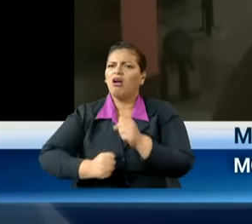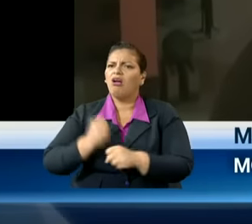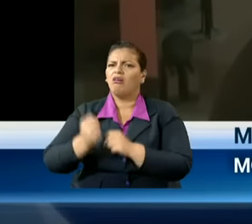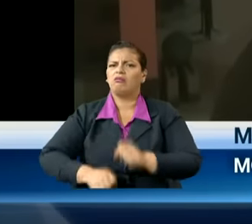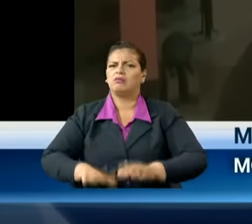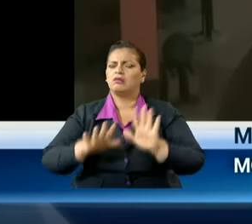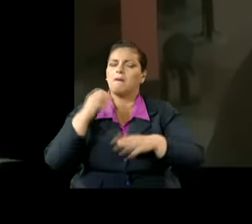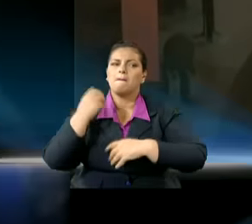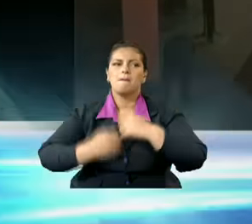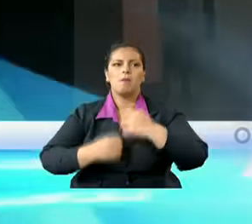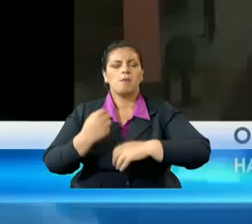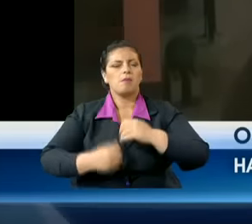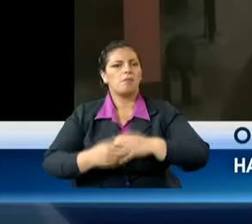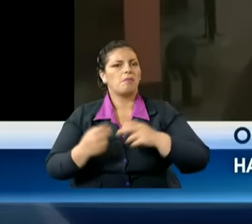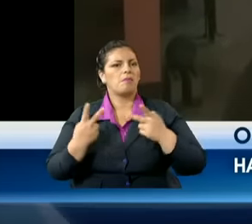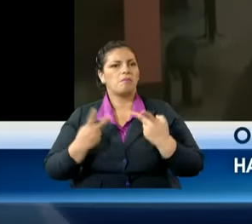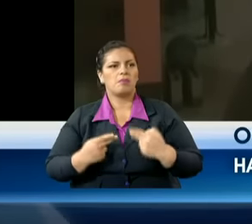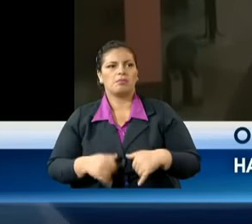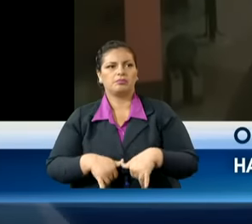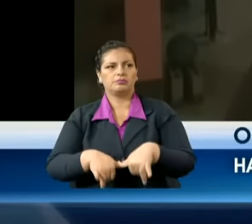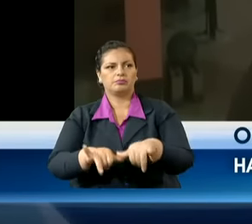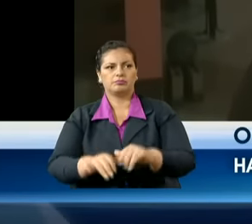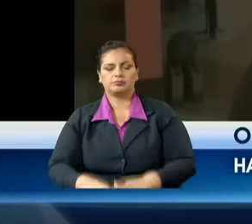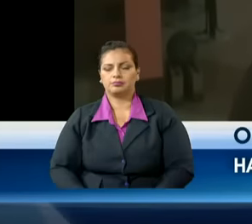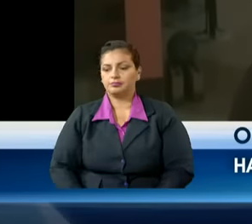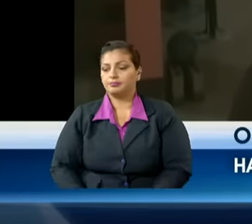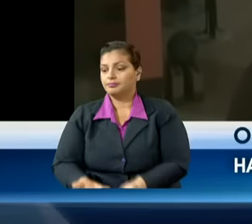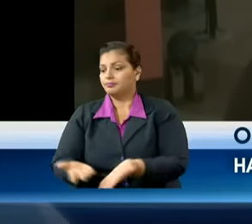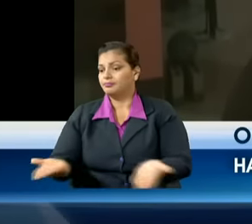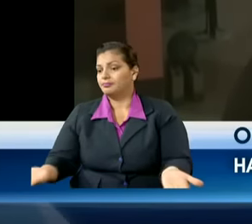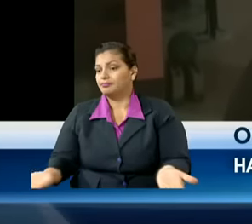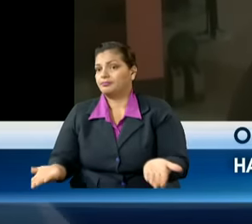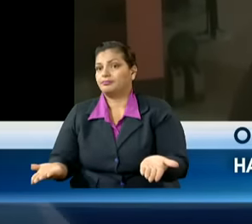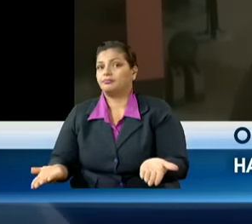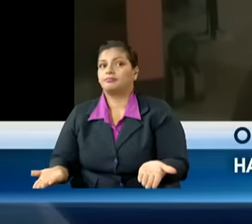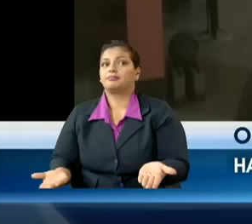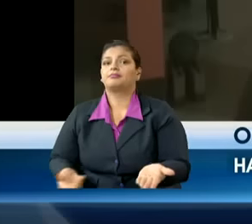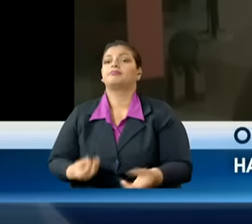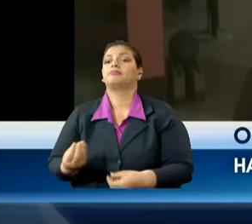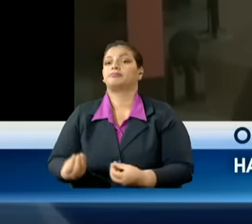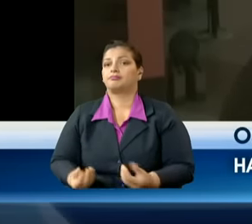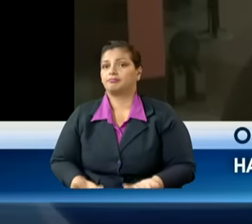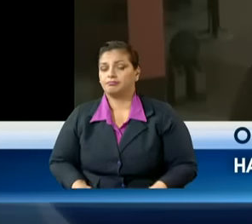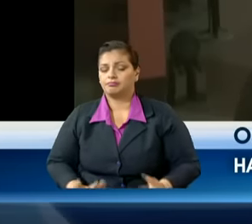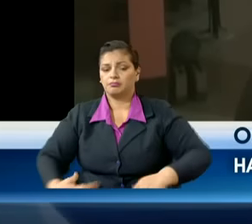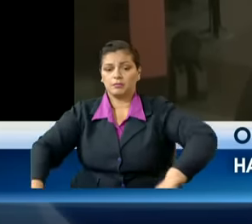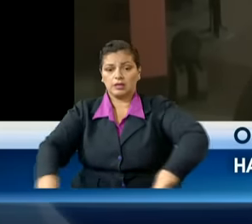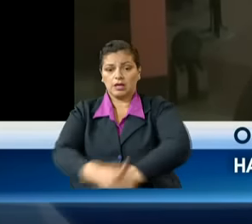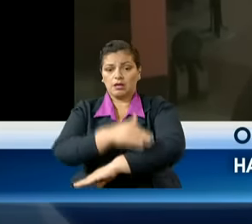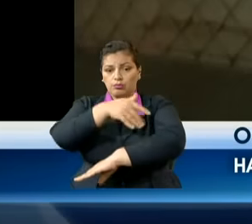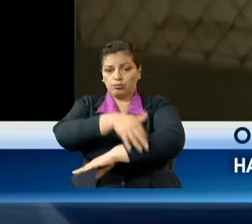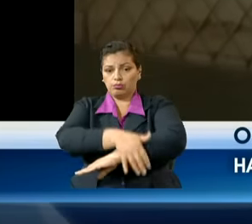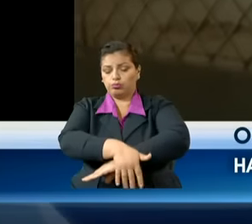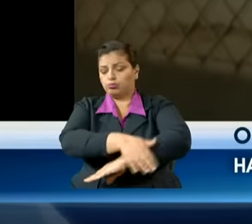más urbana. Y tenemos este malestar porque las alcantarillas están sumamente